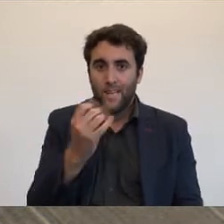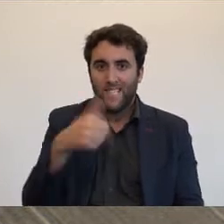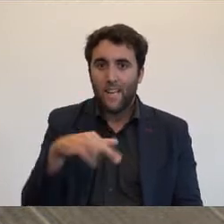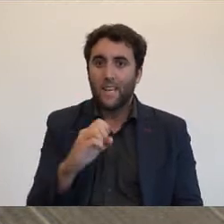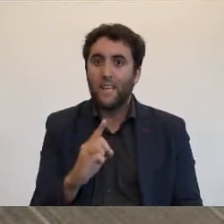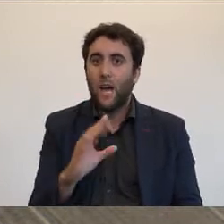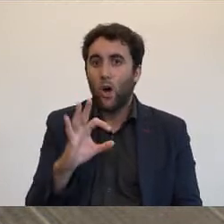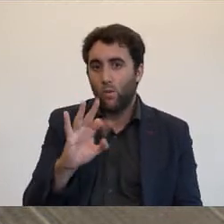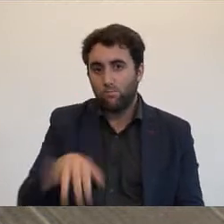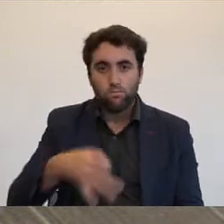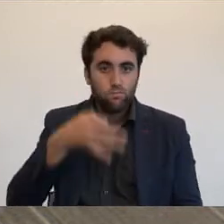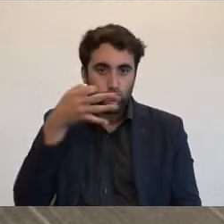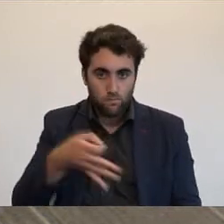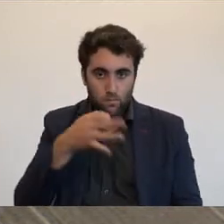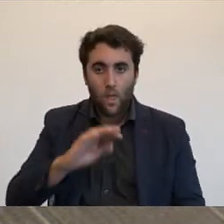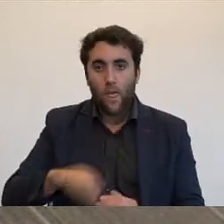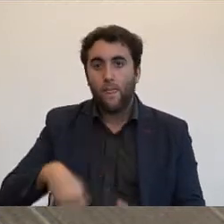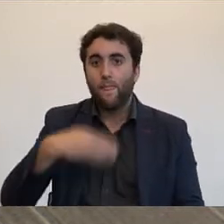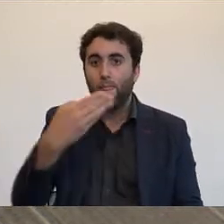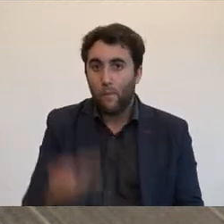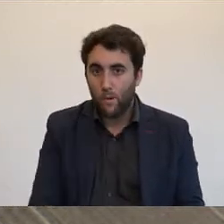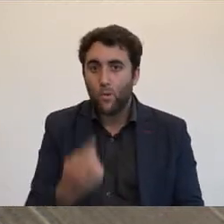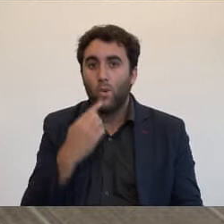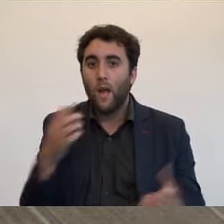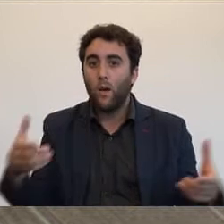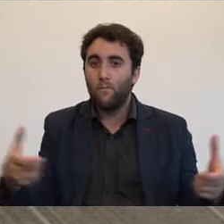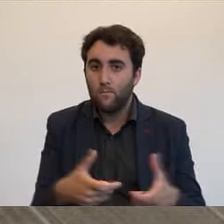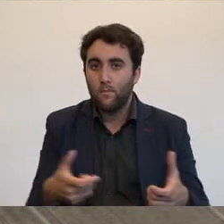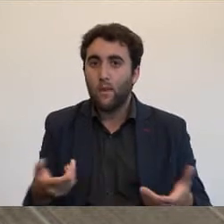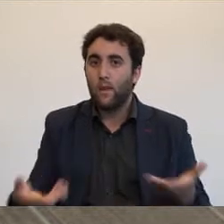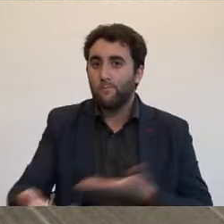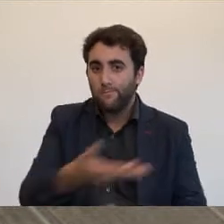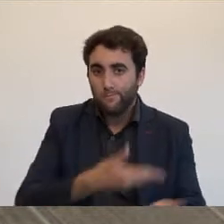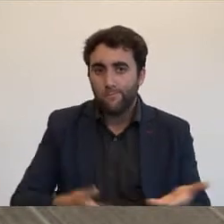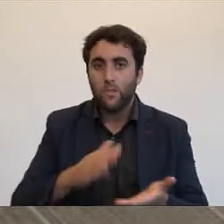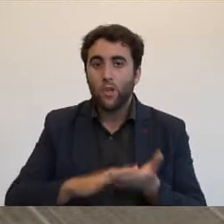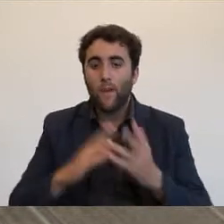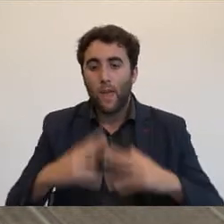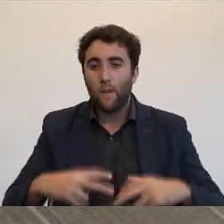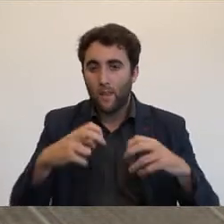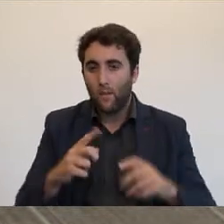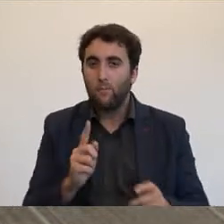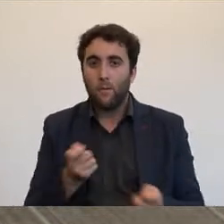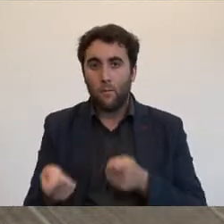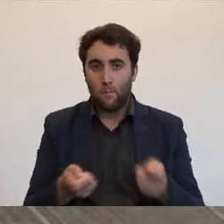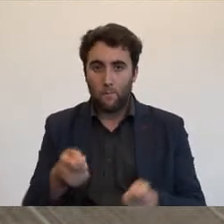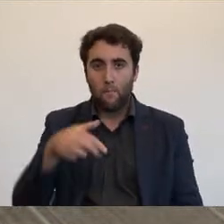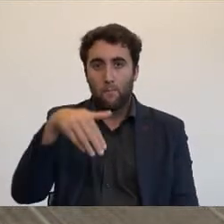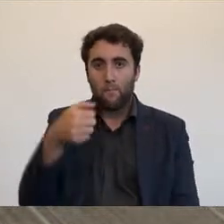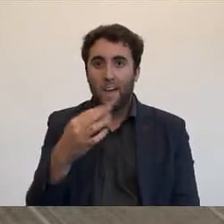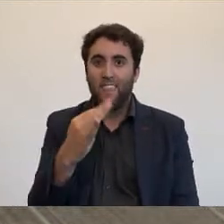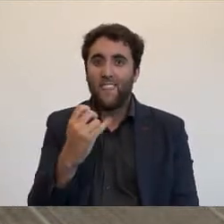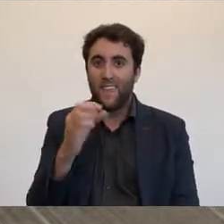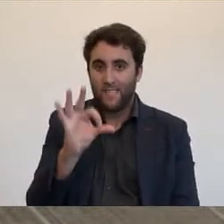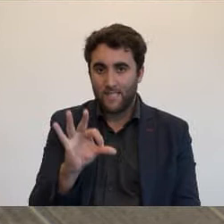Tejedor como conferencista y luego contaremos con una mesa temática sobre investigación moderada por Matías Dodel. Luego